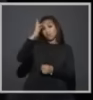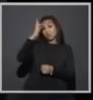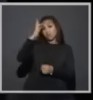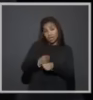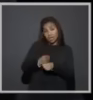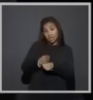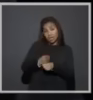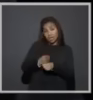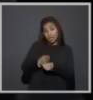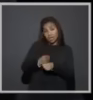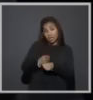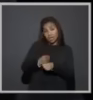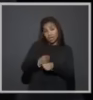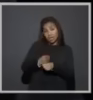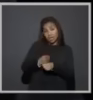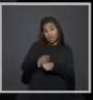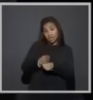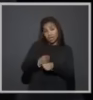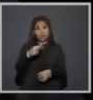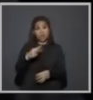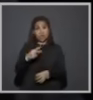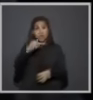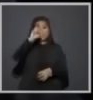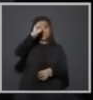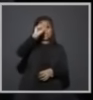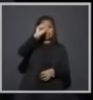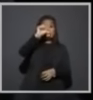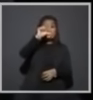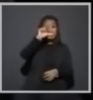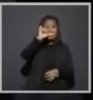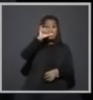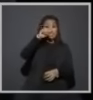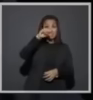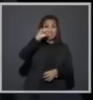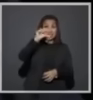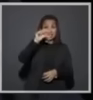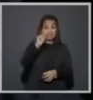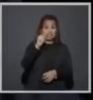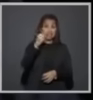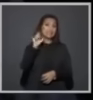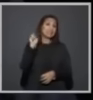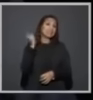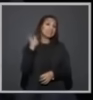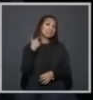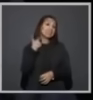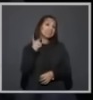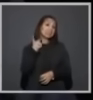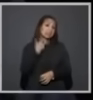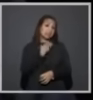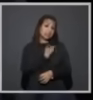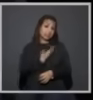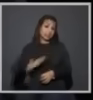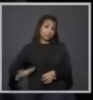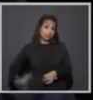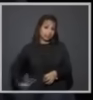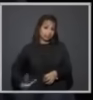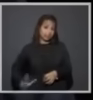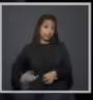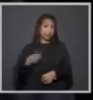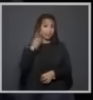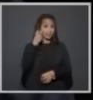nacional. En el caso de Salinas, es a partir de su gobierno que empiezan